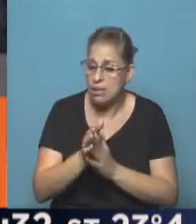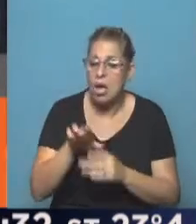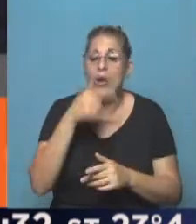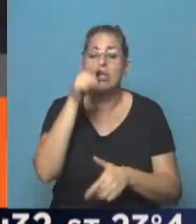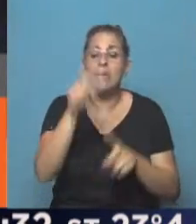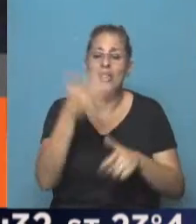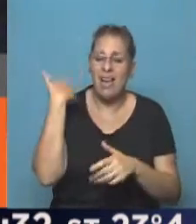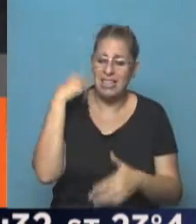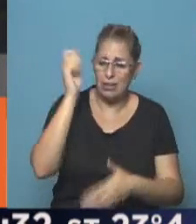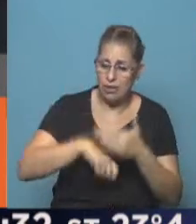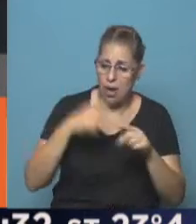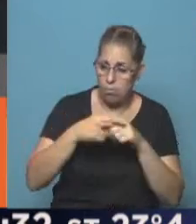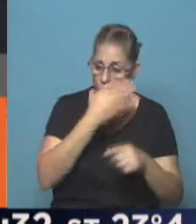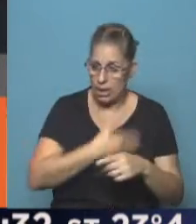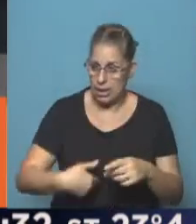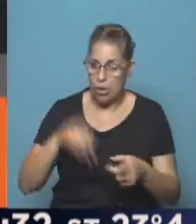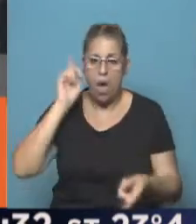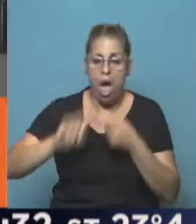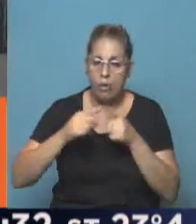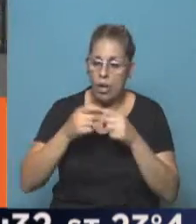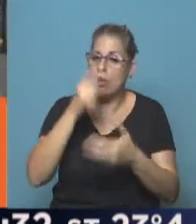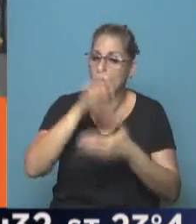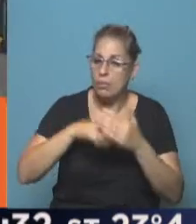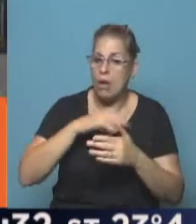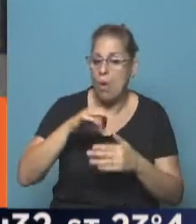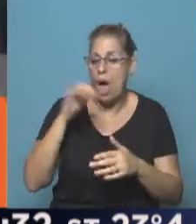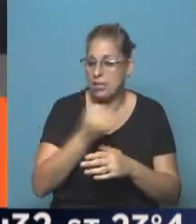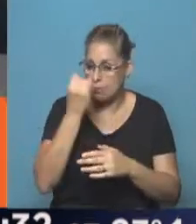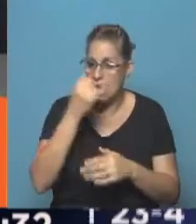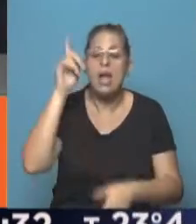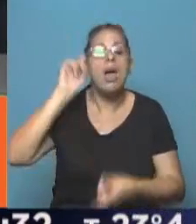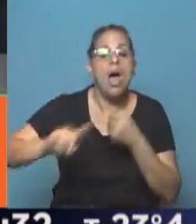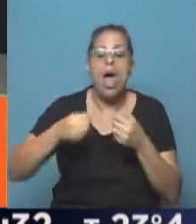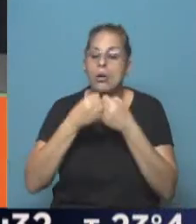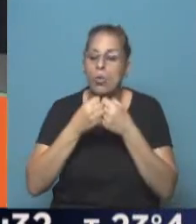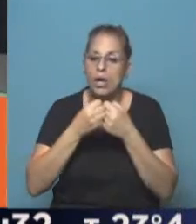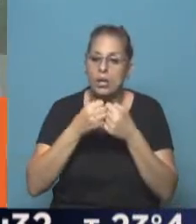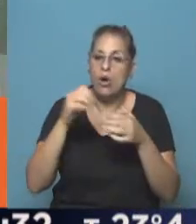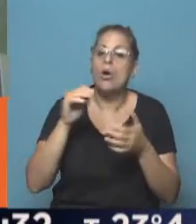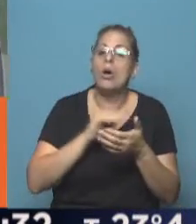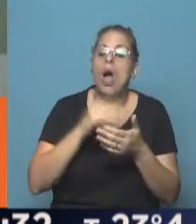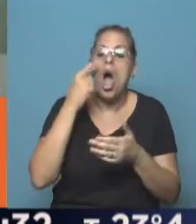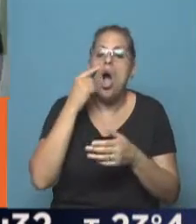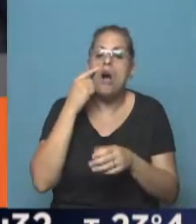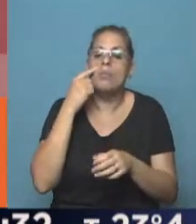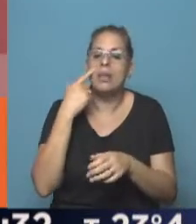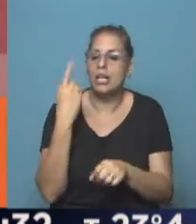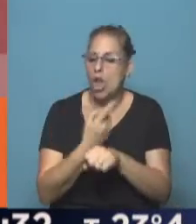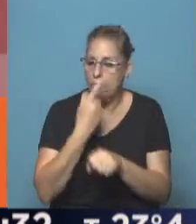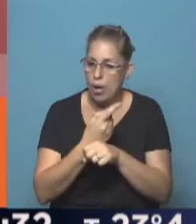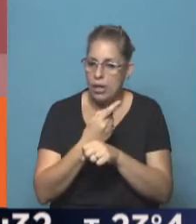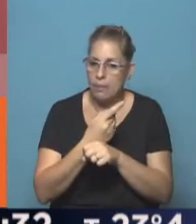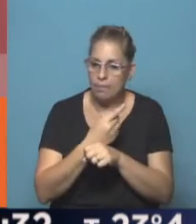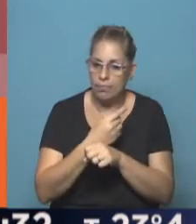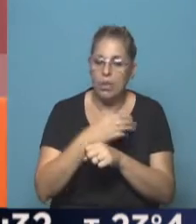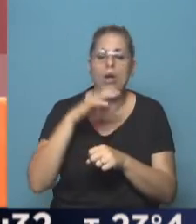que firmó por el Estado o el acuerdo o que dio el consentimiento para este acuerdo es un funcionario que no tenía facultades. Juan Mocoroa, que era Si